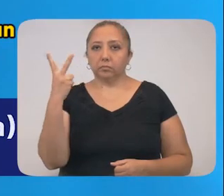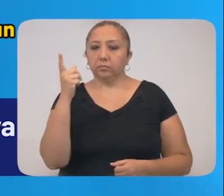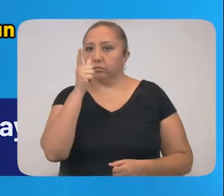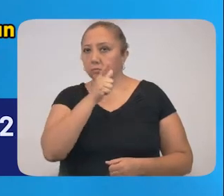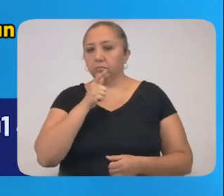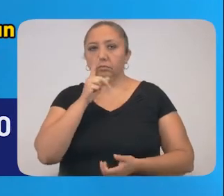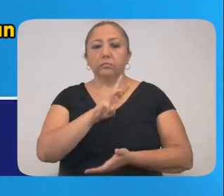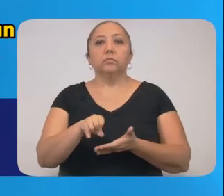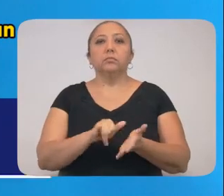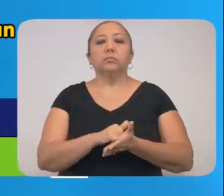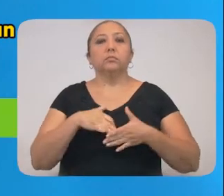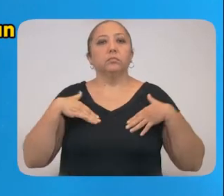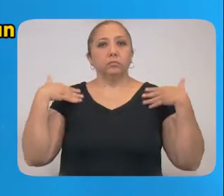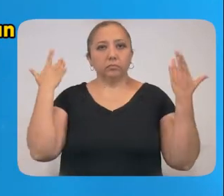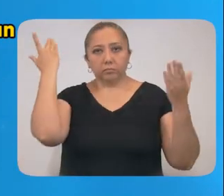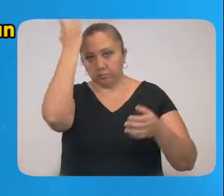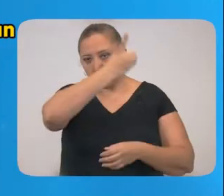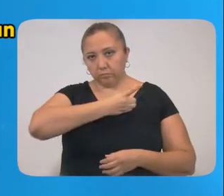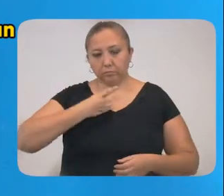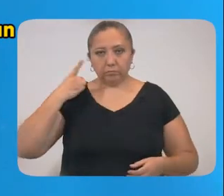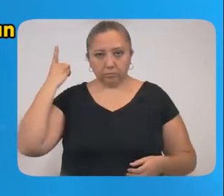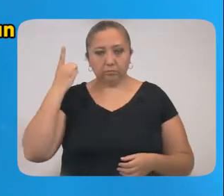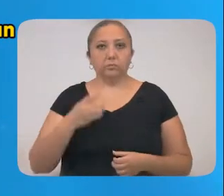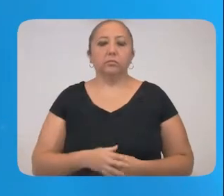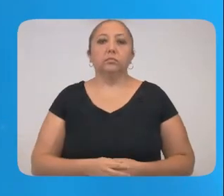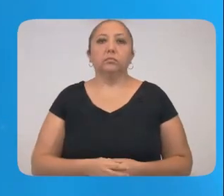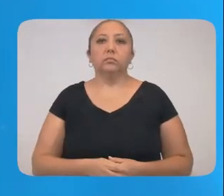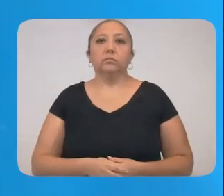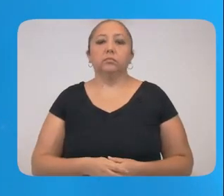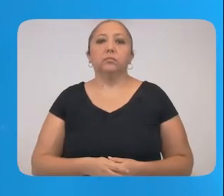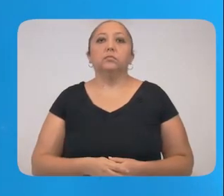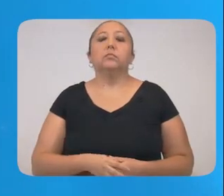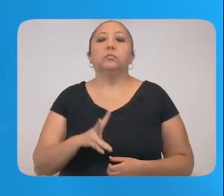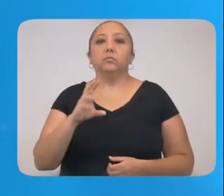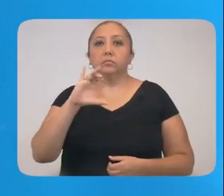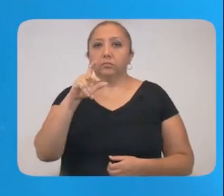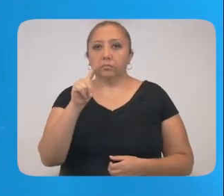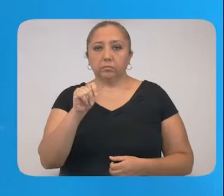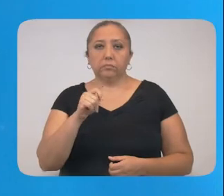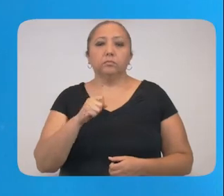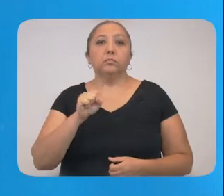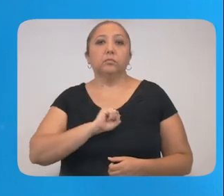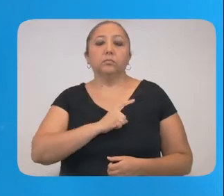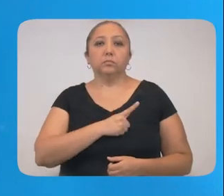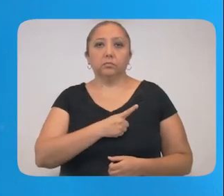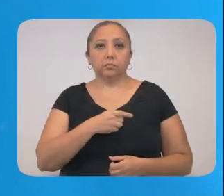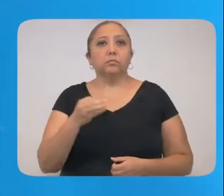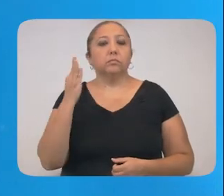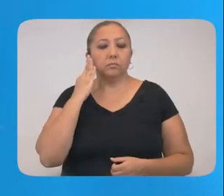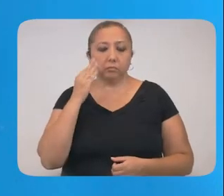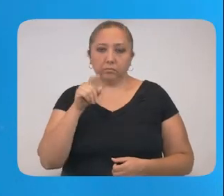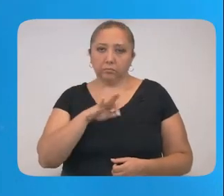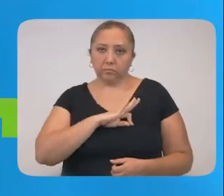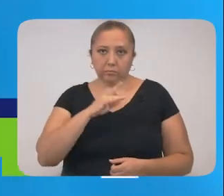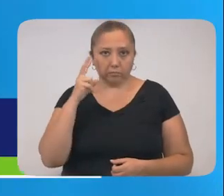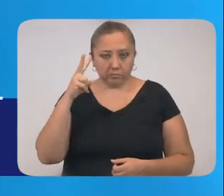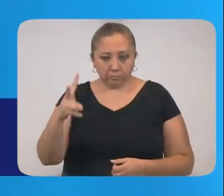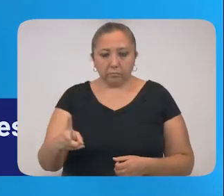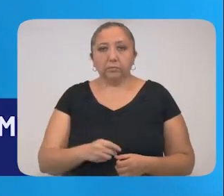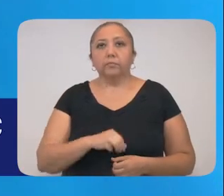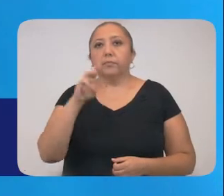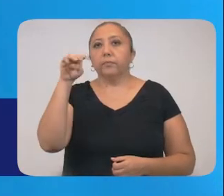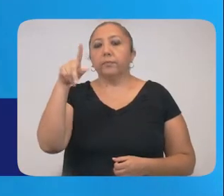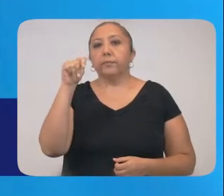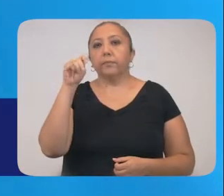9991-406622 en lengua maya ofrece un diagnóstico automatizado. El chat de la salud vía la red social de Facebook. La